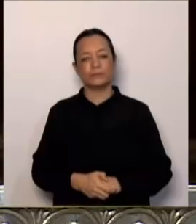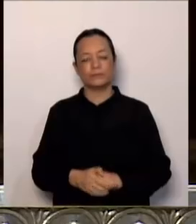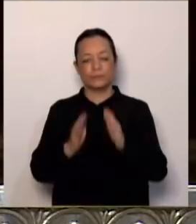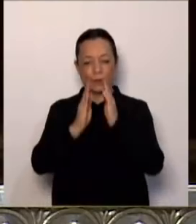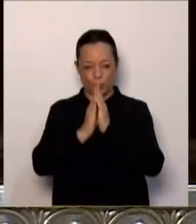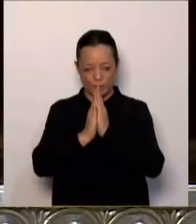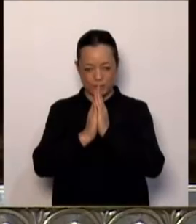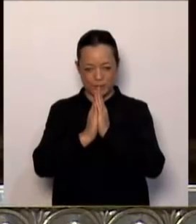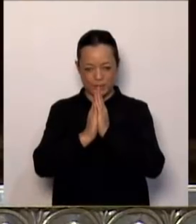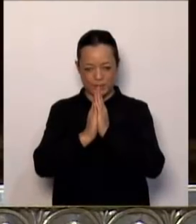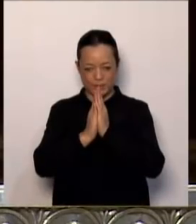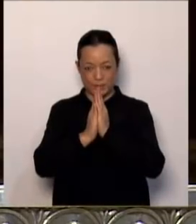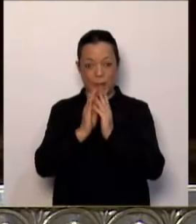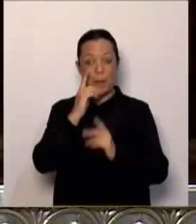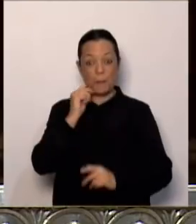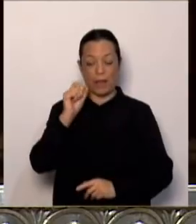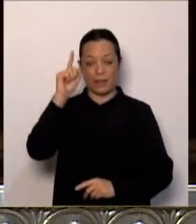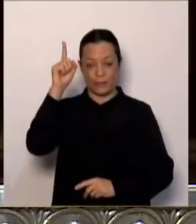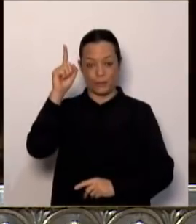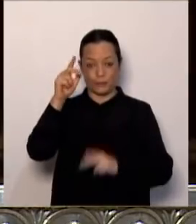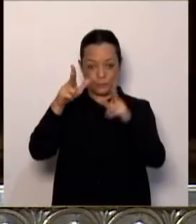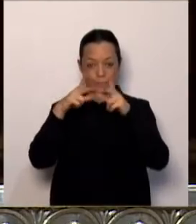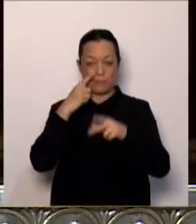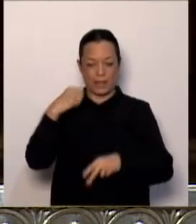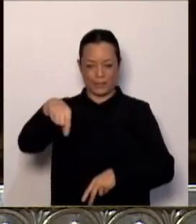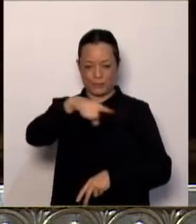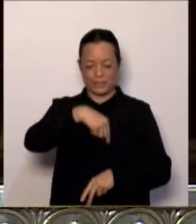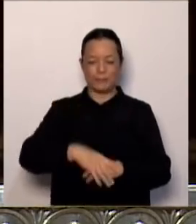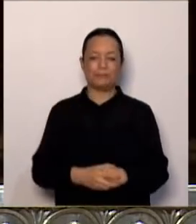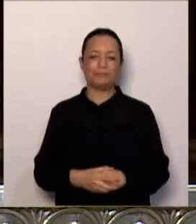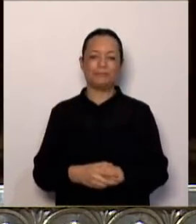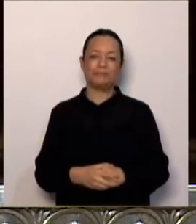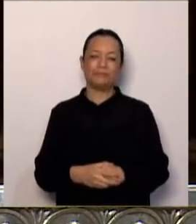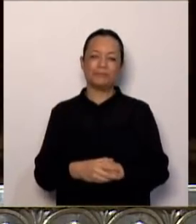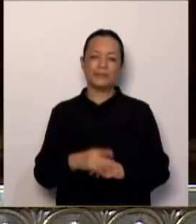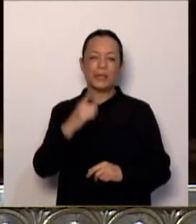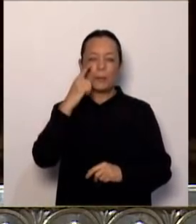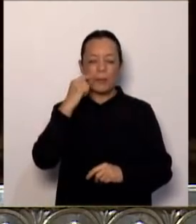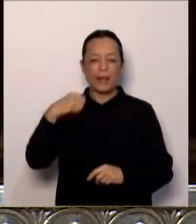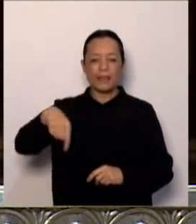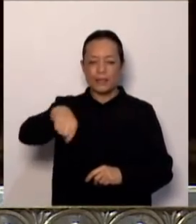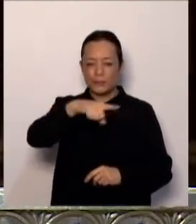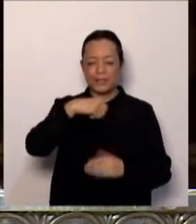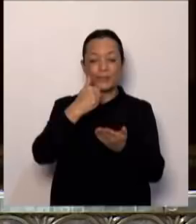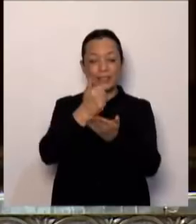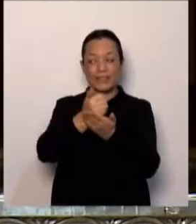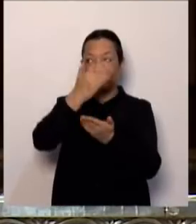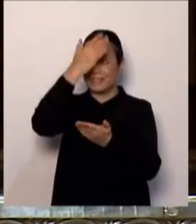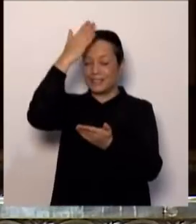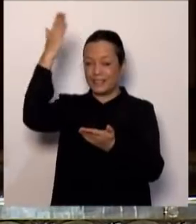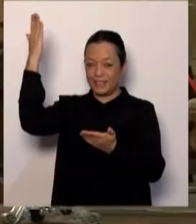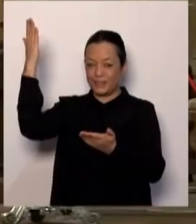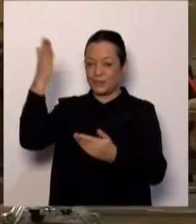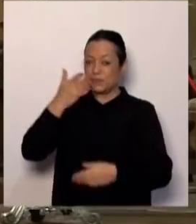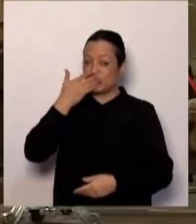Oremos a nuestro Padre del Cielo como Jesús nos enseñó. Padre nuestro que estás en el